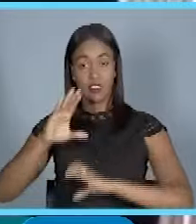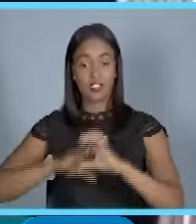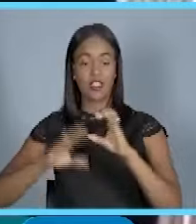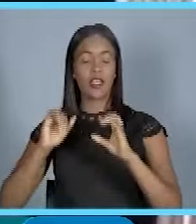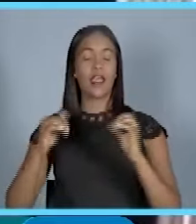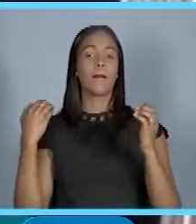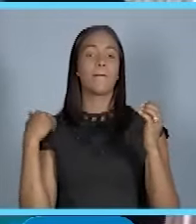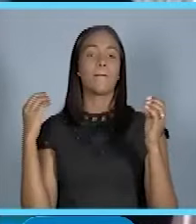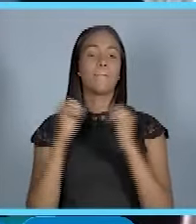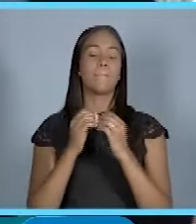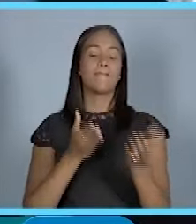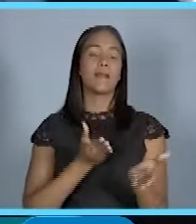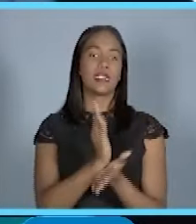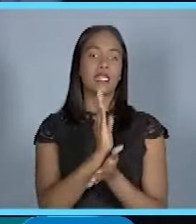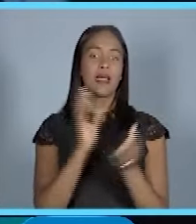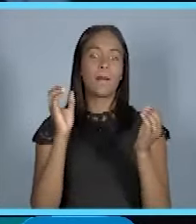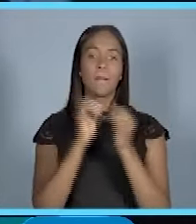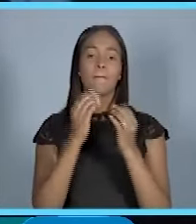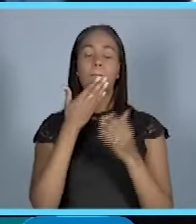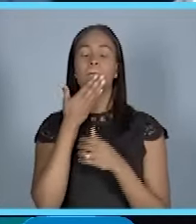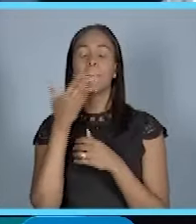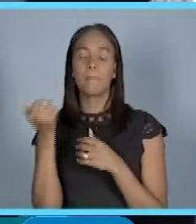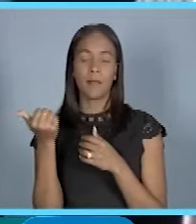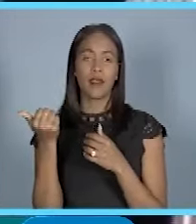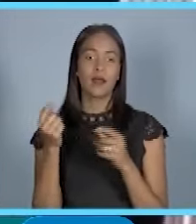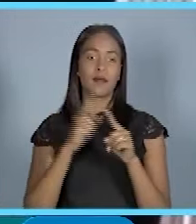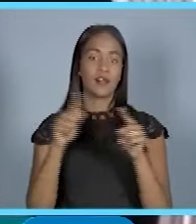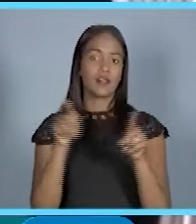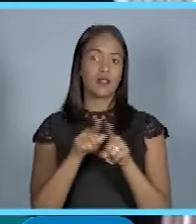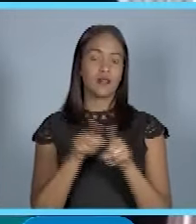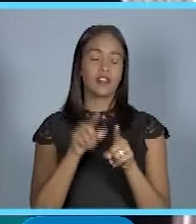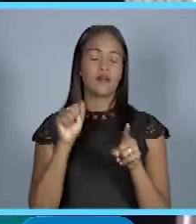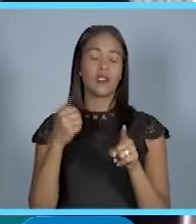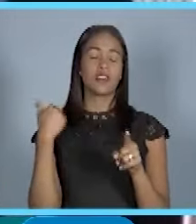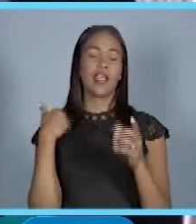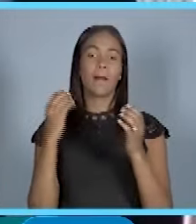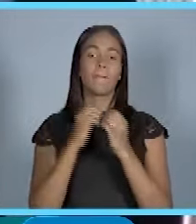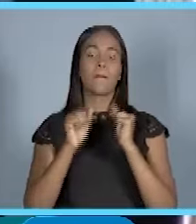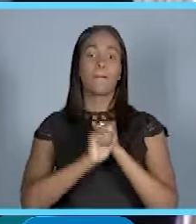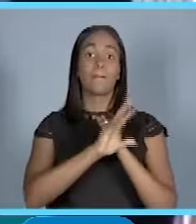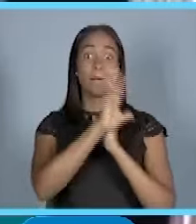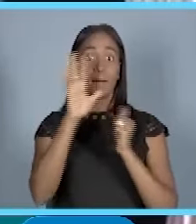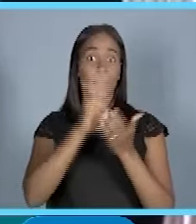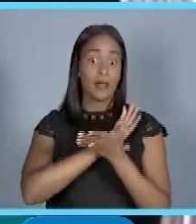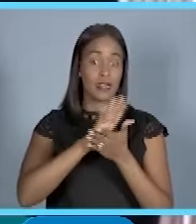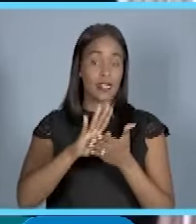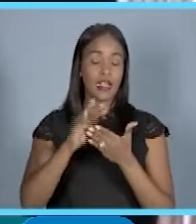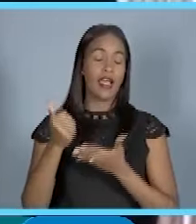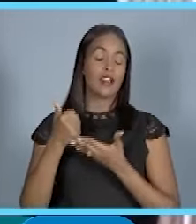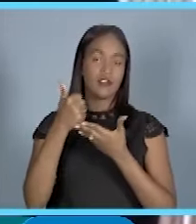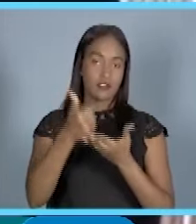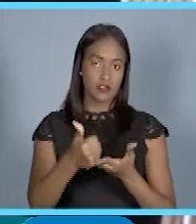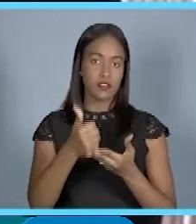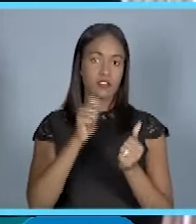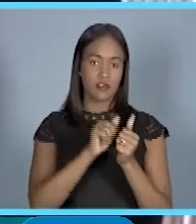más accesible, sea más eficiente, pero sobre todo que sea más transparente y